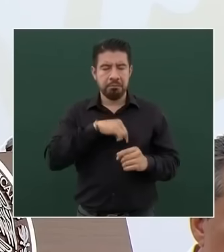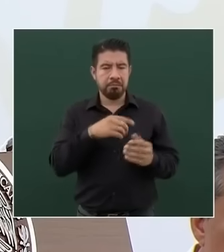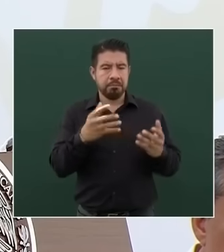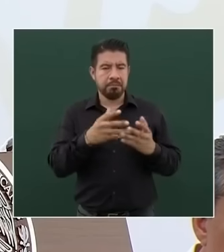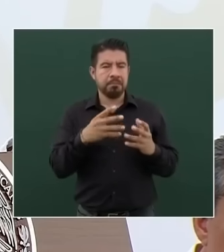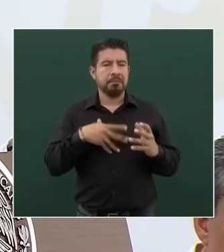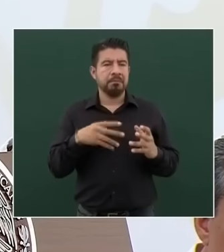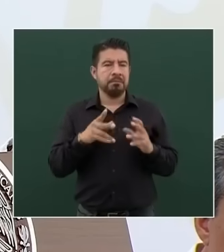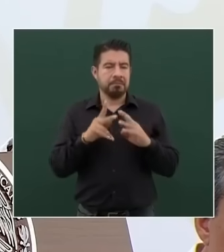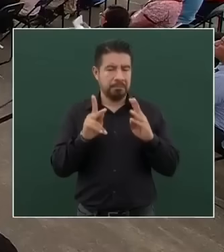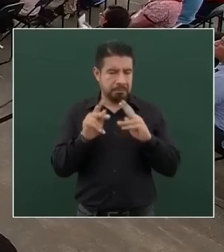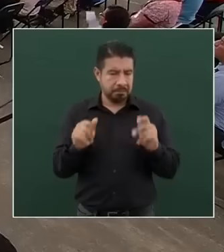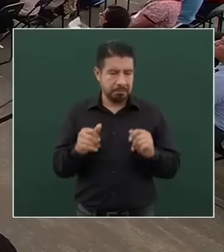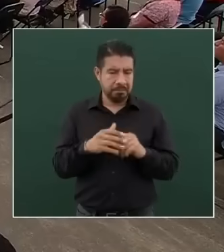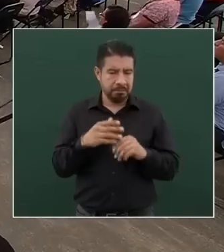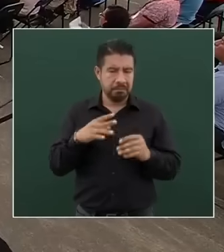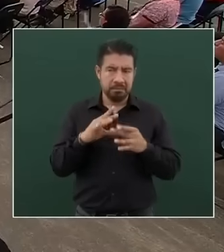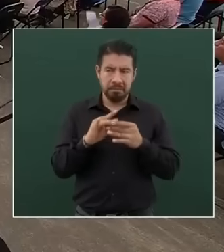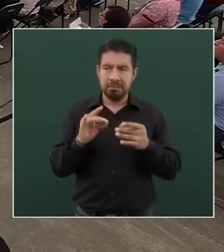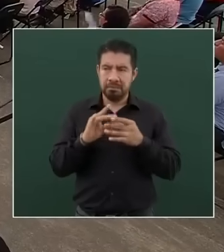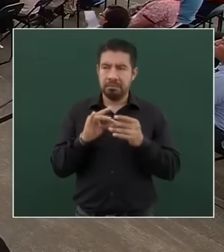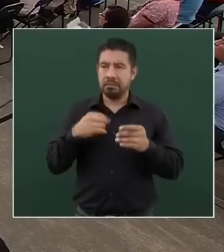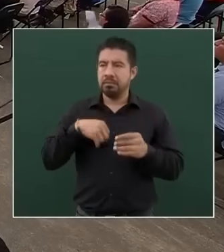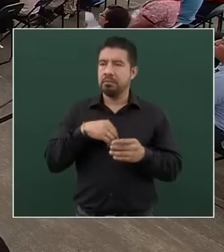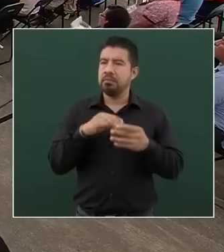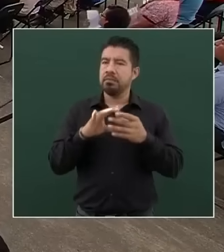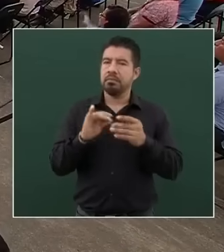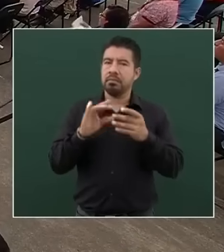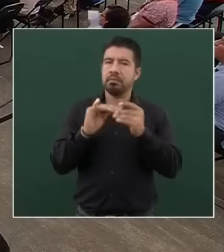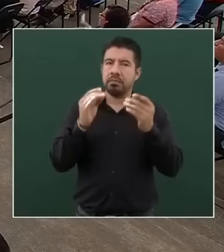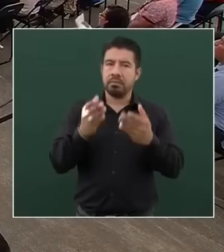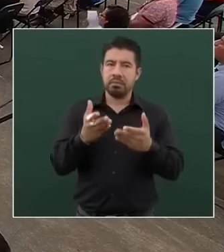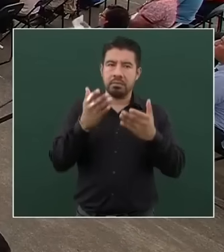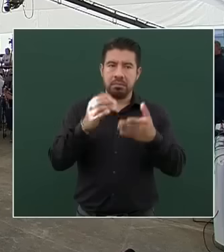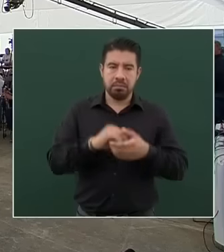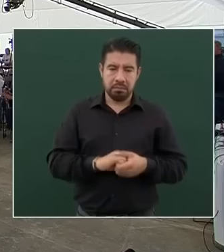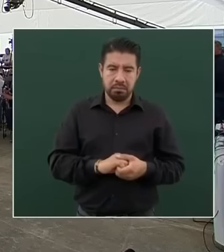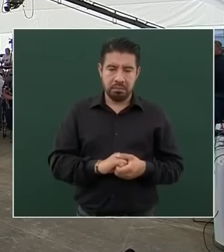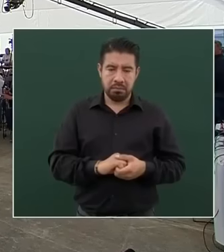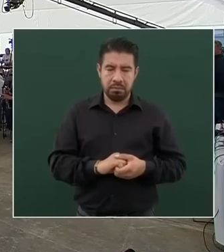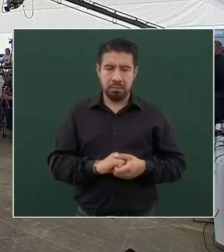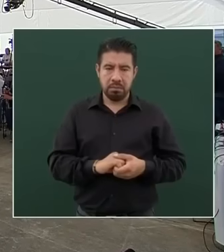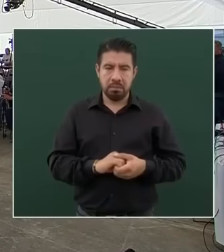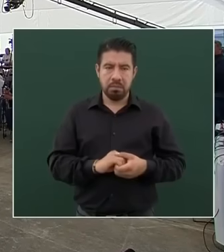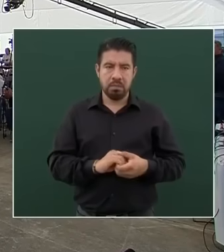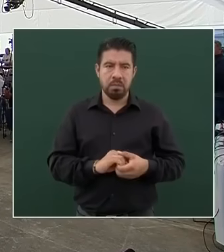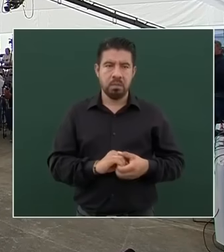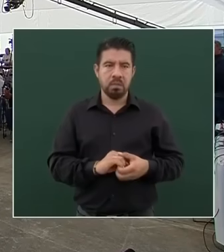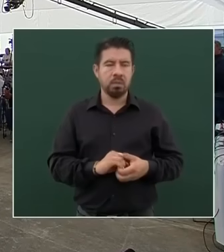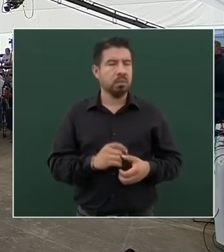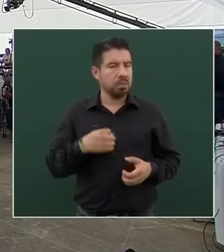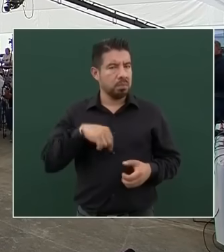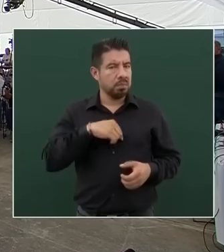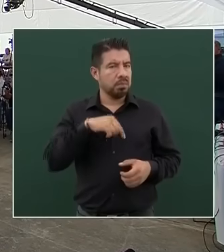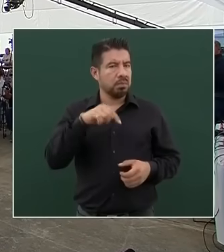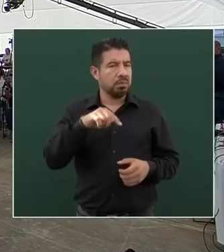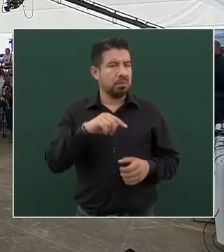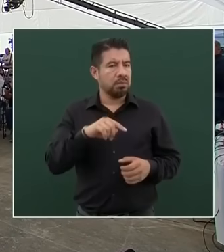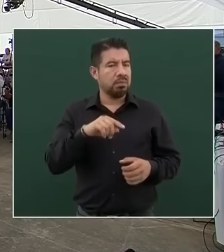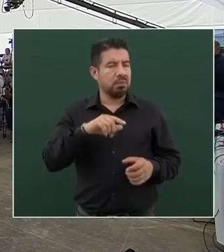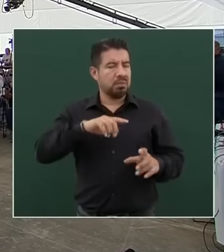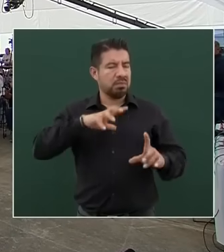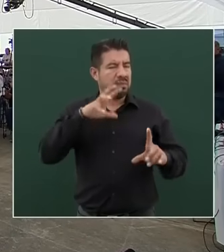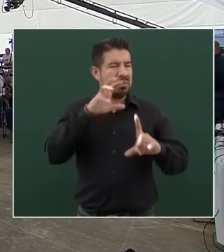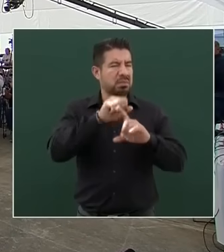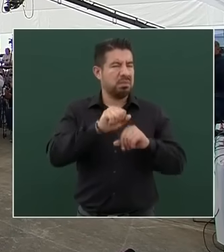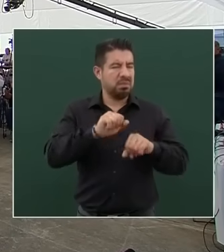pasando explicarles bueno por qué Hemos llegado también a eso qué nos